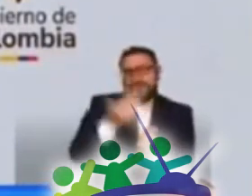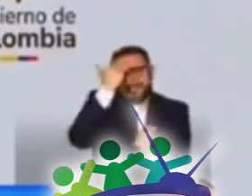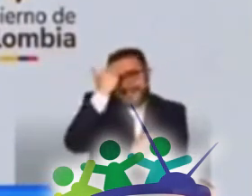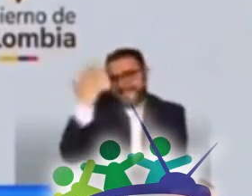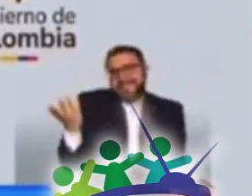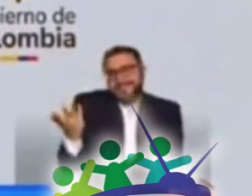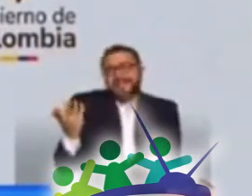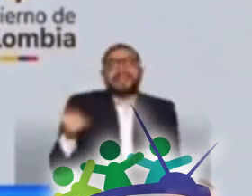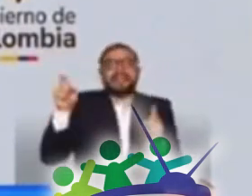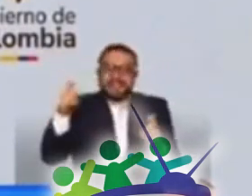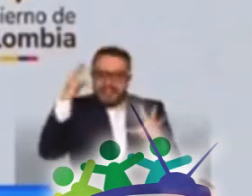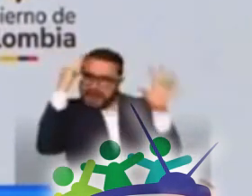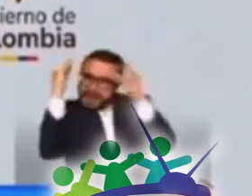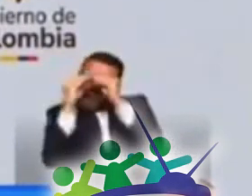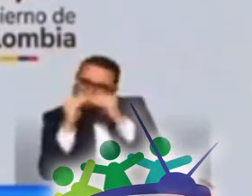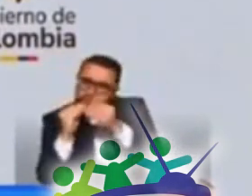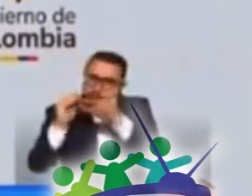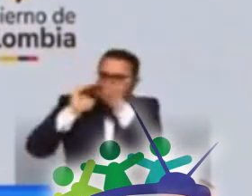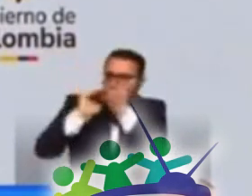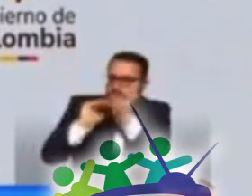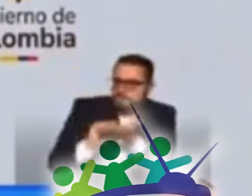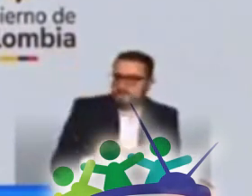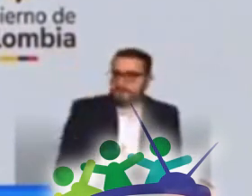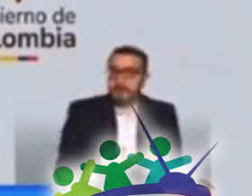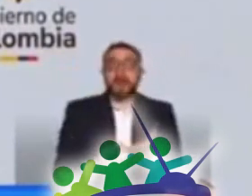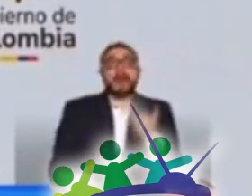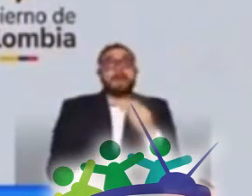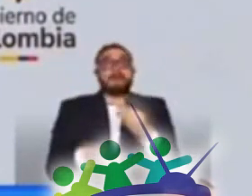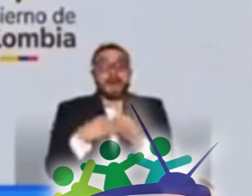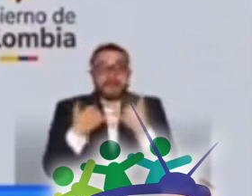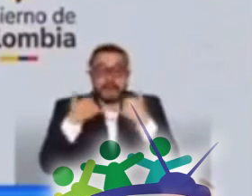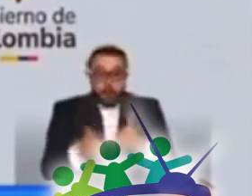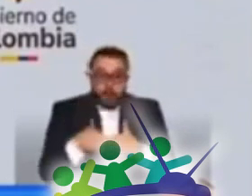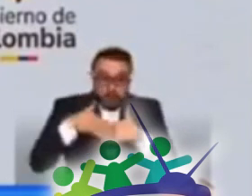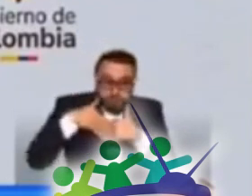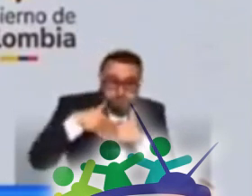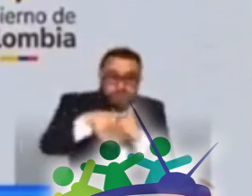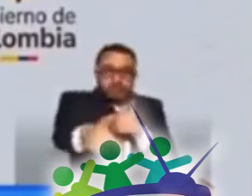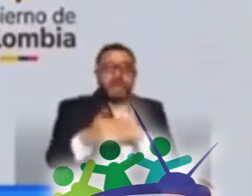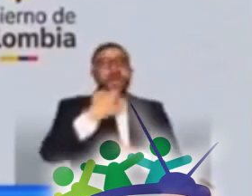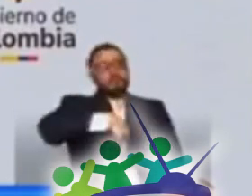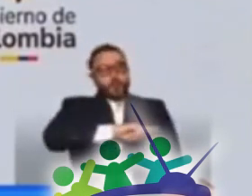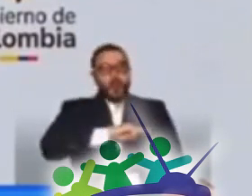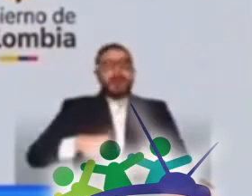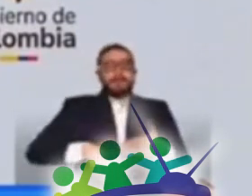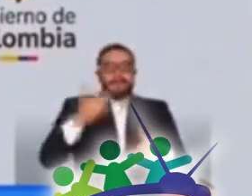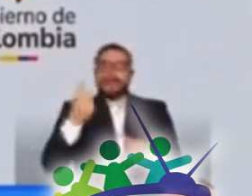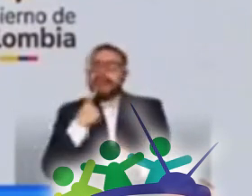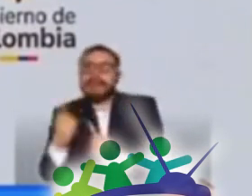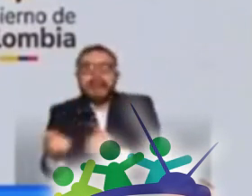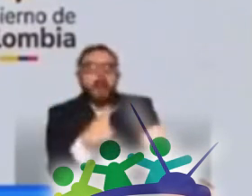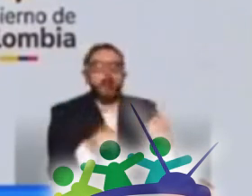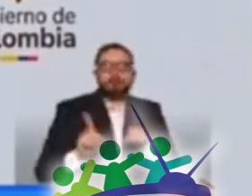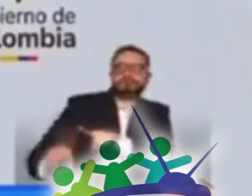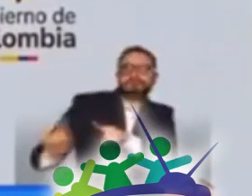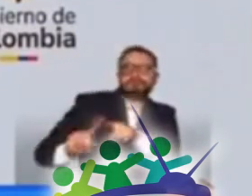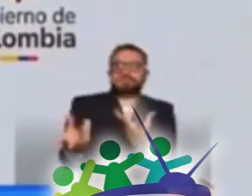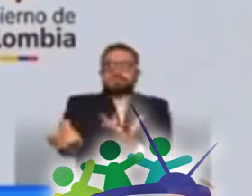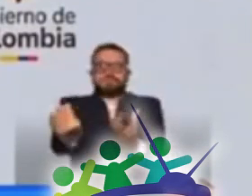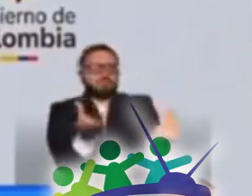consensuadas. Y vamos a abrir a partir de ahora un diálogo con todos los sectores del